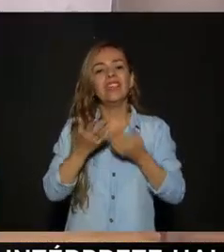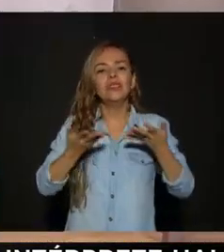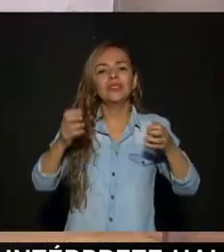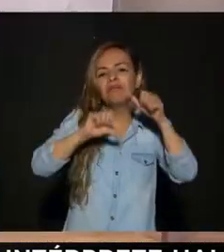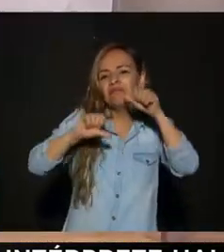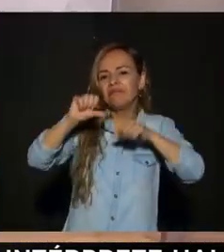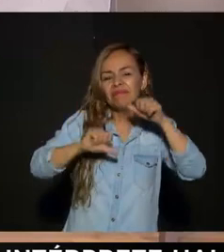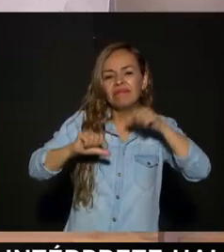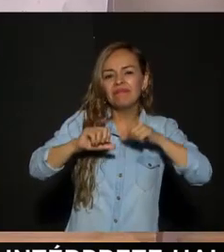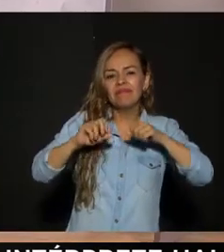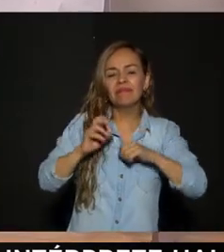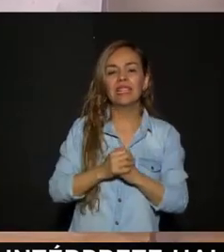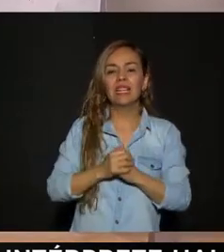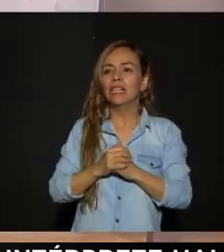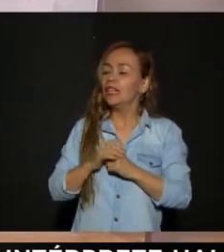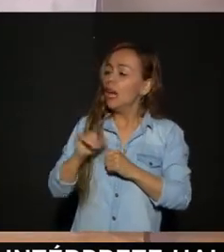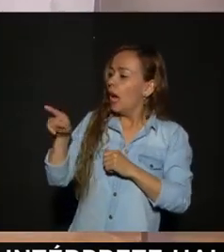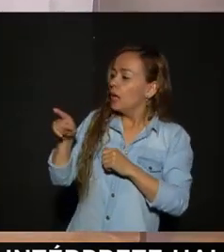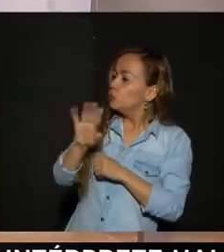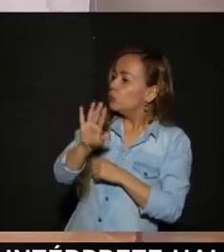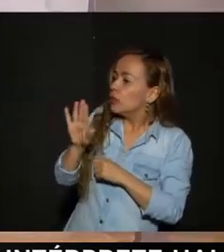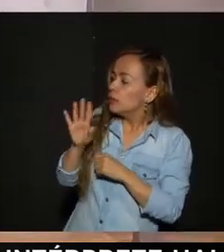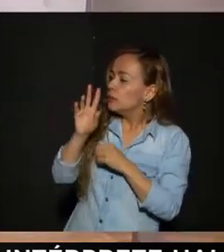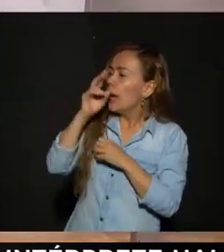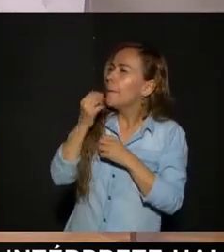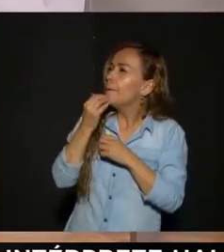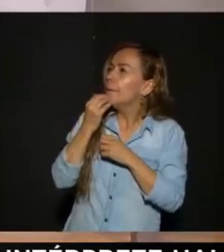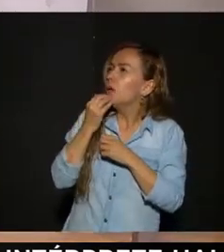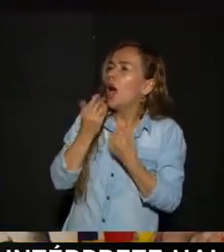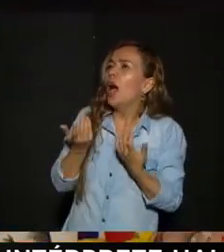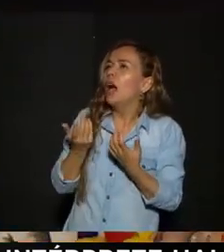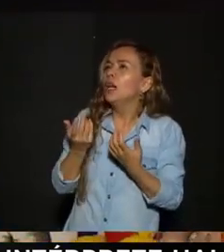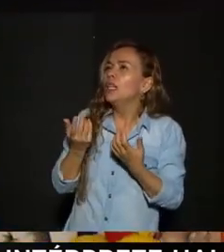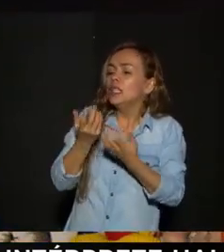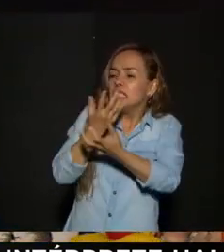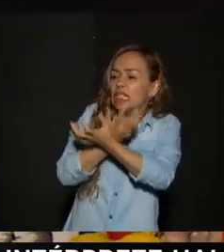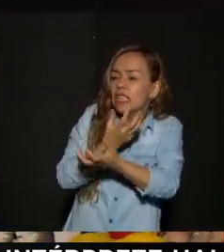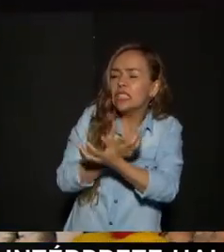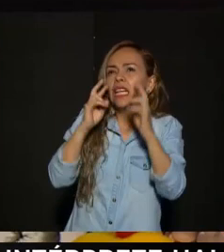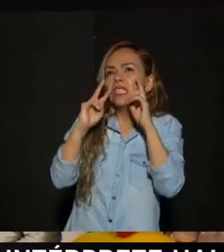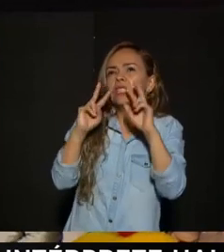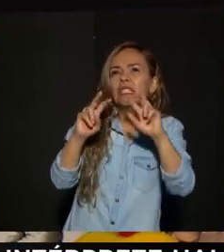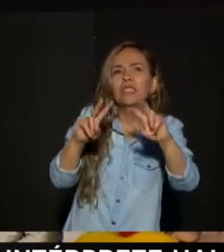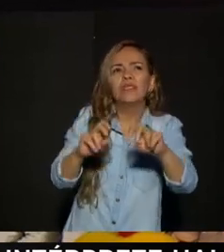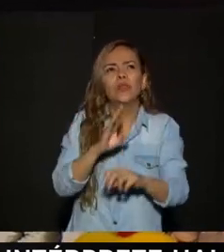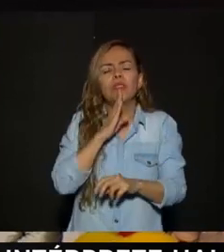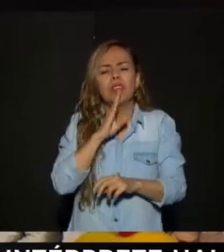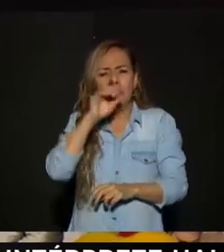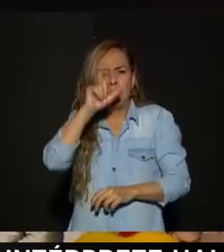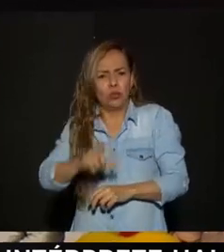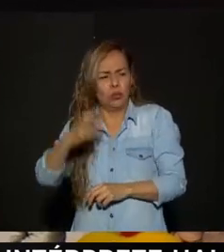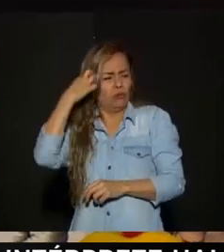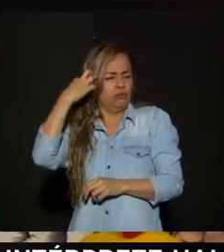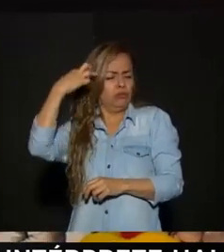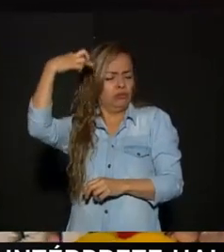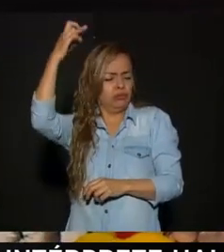que siempre decimos y nosotros, ay, los científicos, entonces uno piensa que los científicos solo son esas personas así que son súper concentradas,